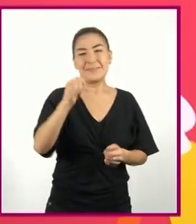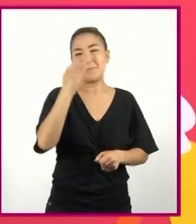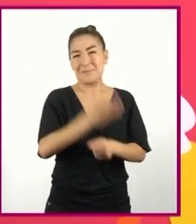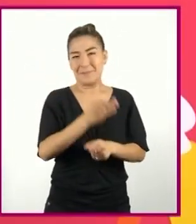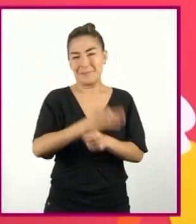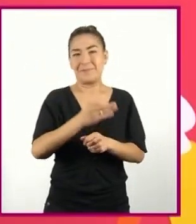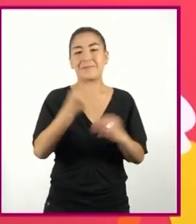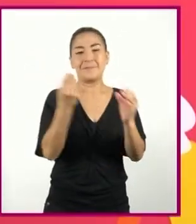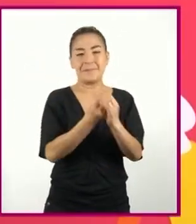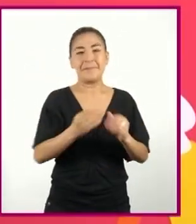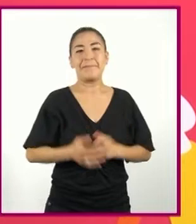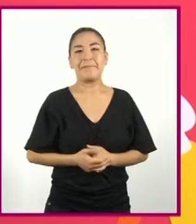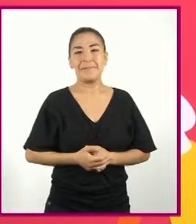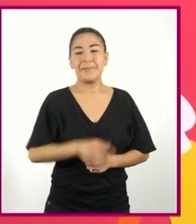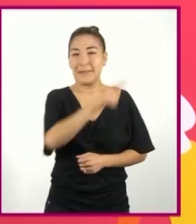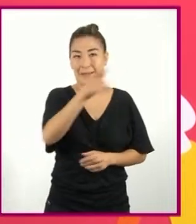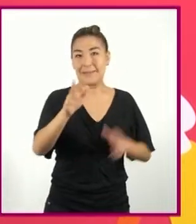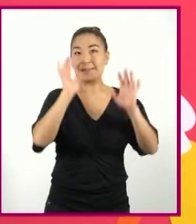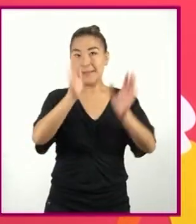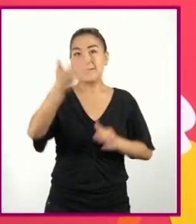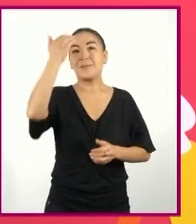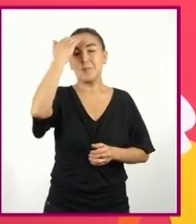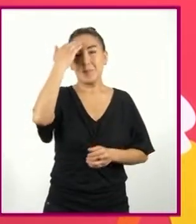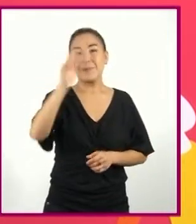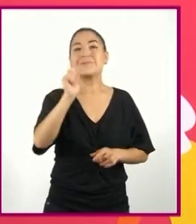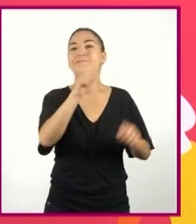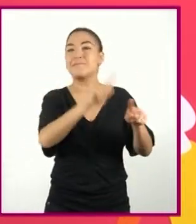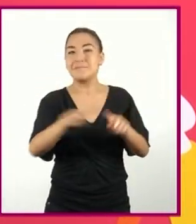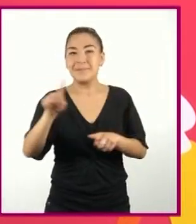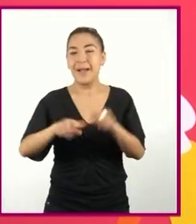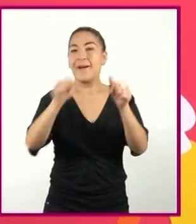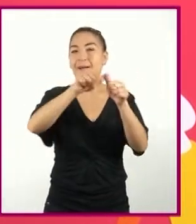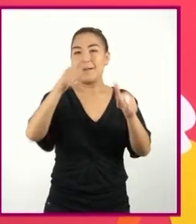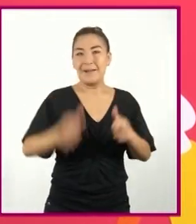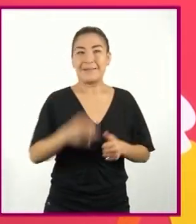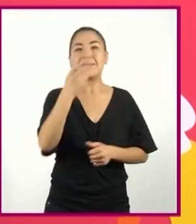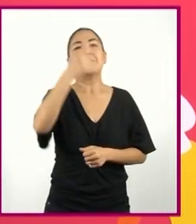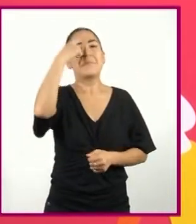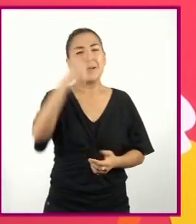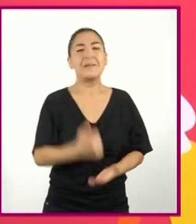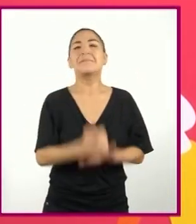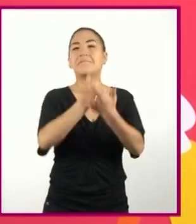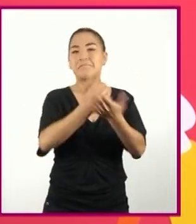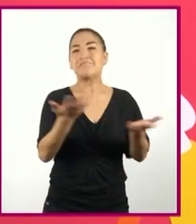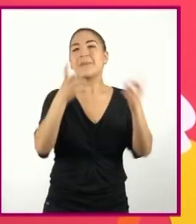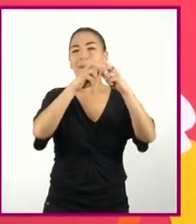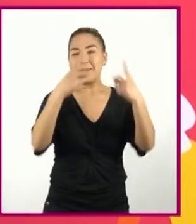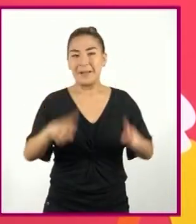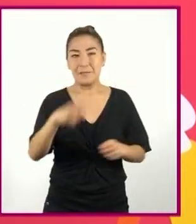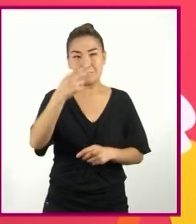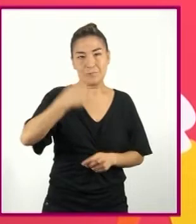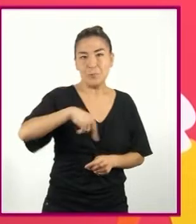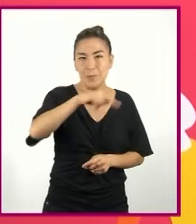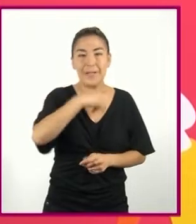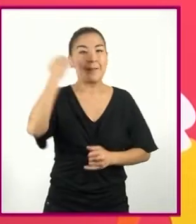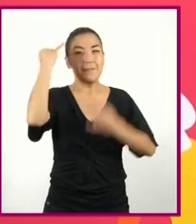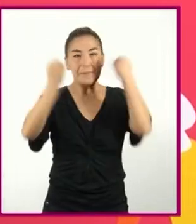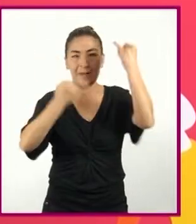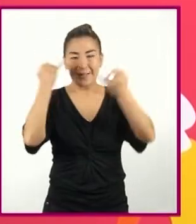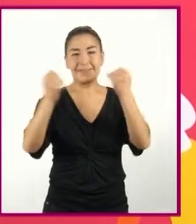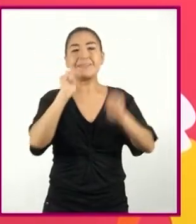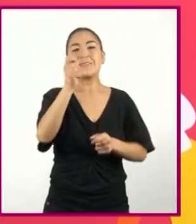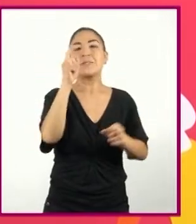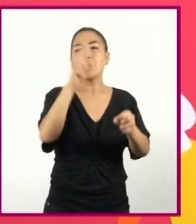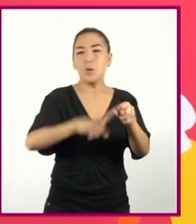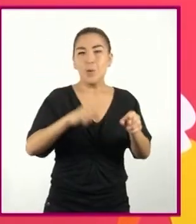hoy. Ahora ya conocen los elementos de las artes, los cuales nos permiten desarrollar nuestra imaginación como el color